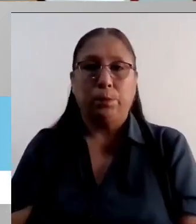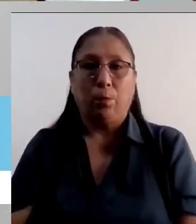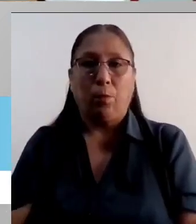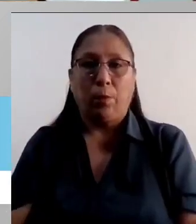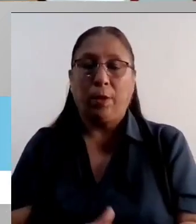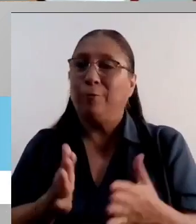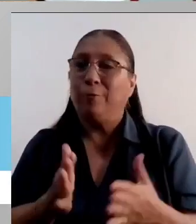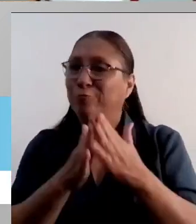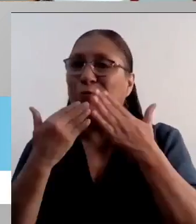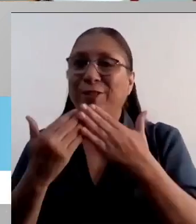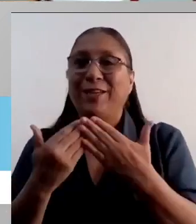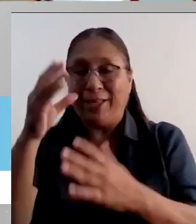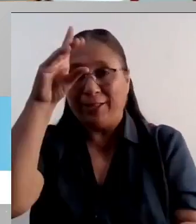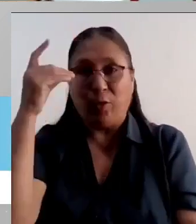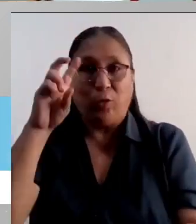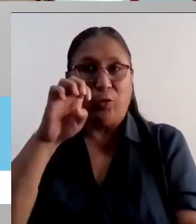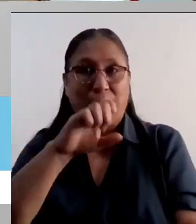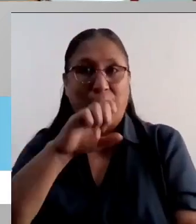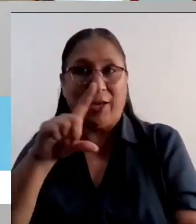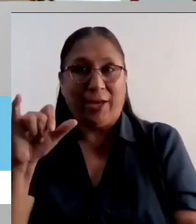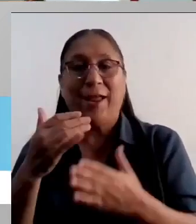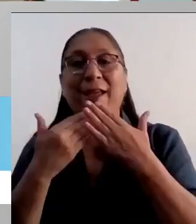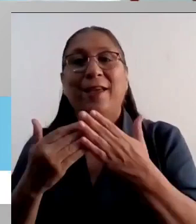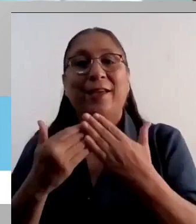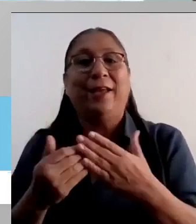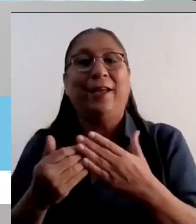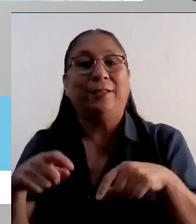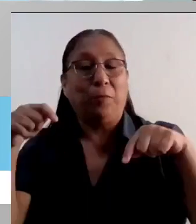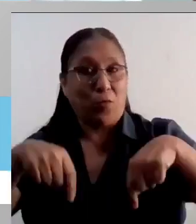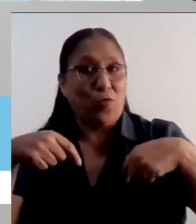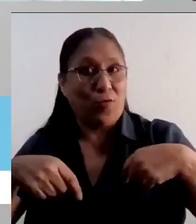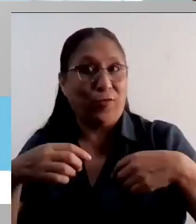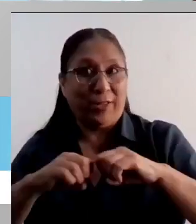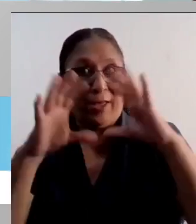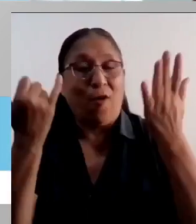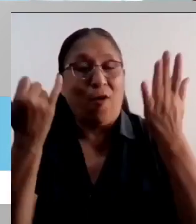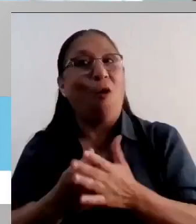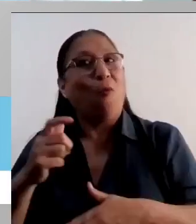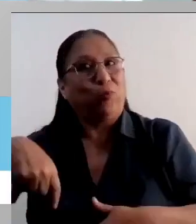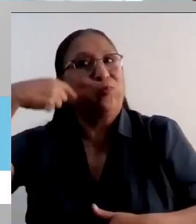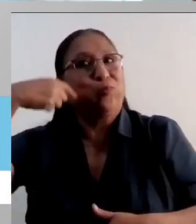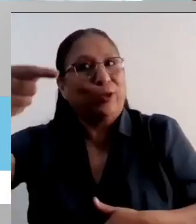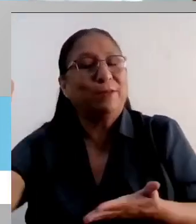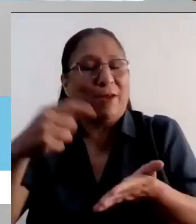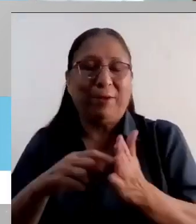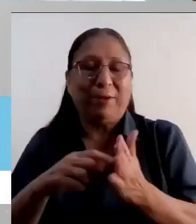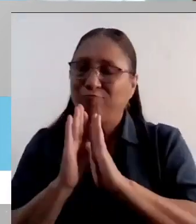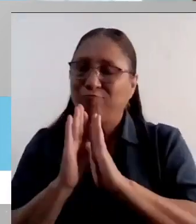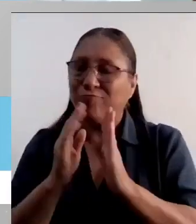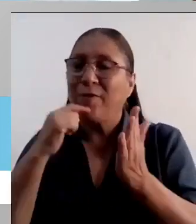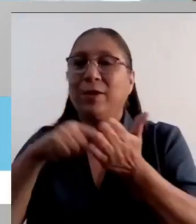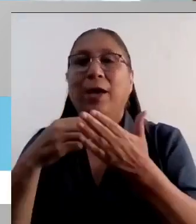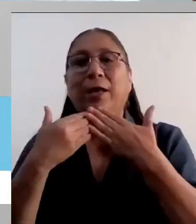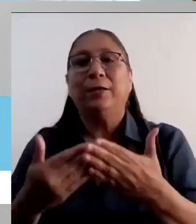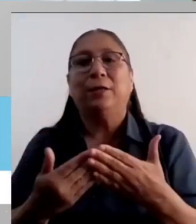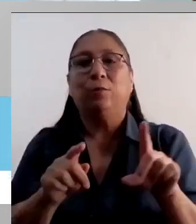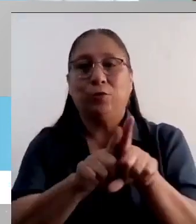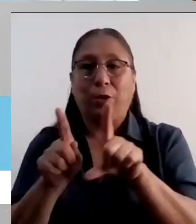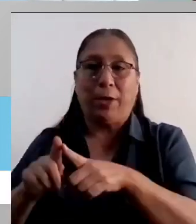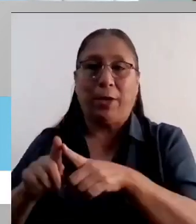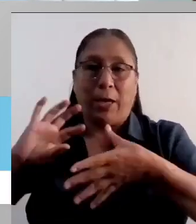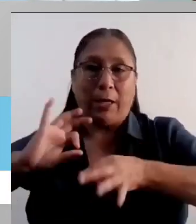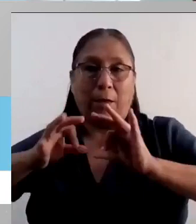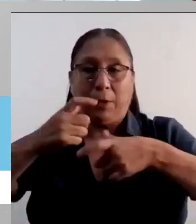Muchas gracias, doctora Nelly. Muchas gracias por la entrevista del día de hoy. Esperemos tenerla en una próxima oportunidad. Agradecemos también a Laura Montes, intérprete de